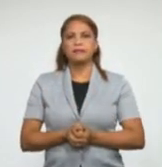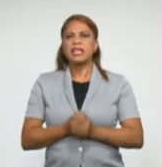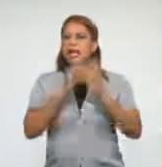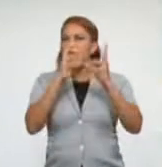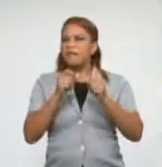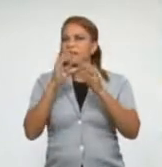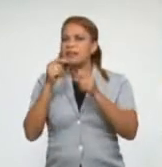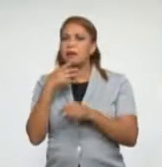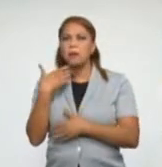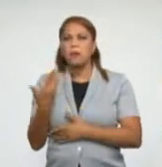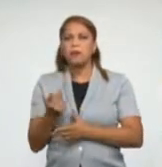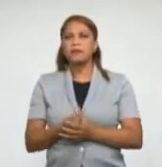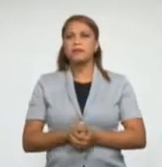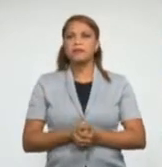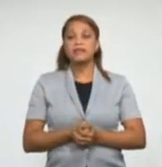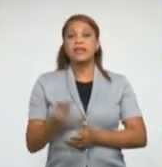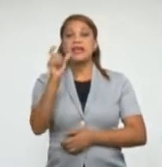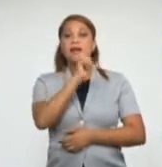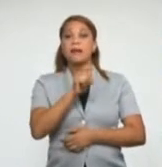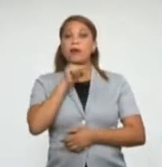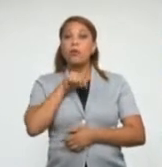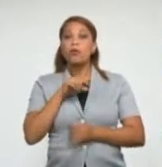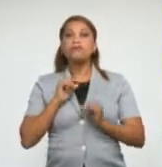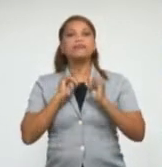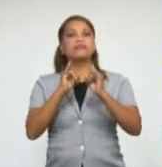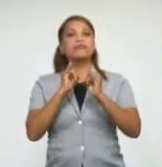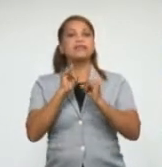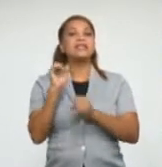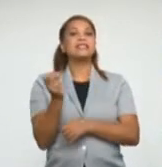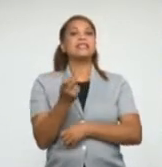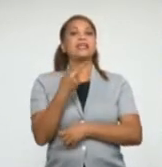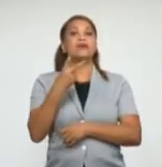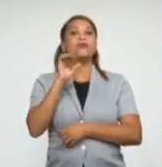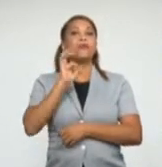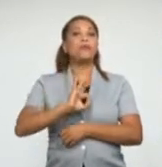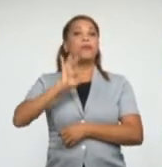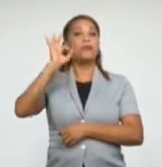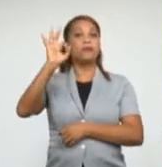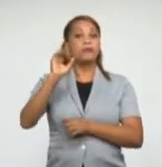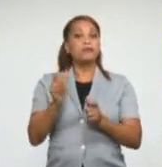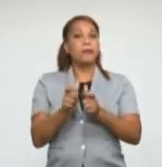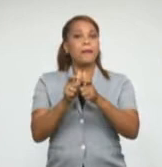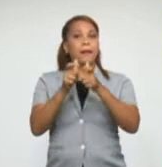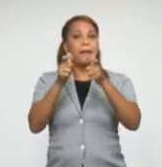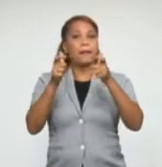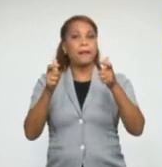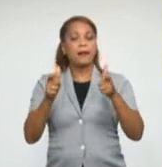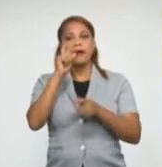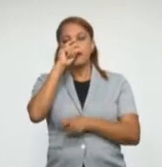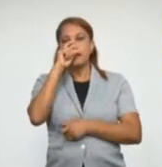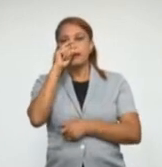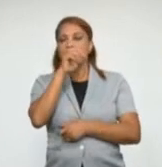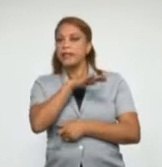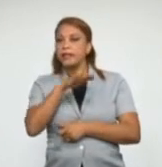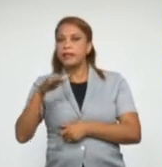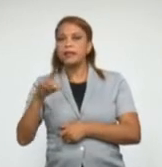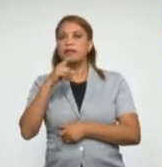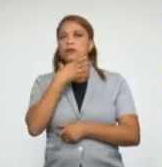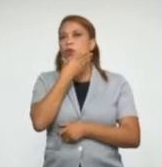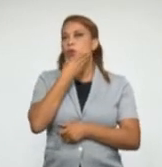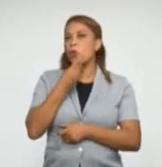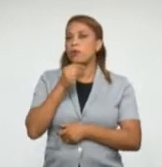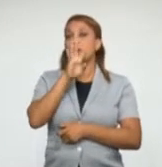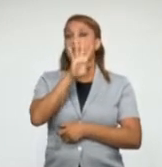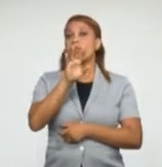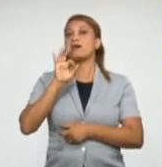Camagüey hoy reporta el segundo mayor por ciento de casos diagnosticados en edad pediátrica con 48. Eso es